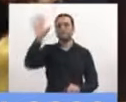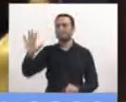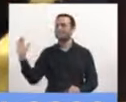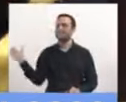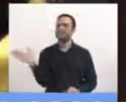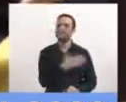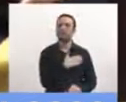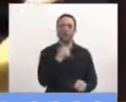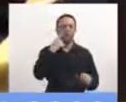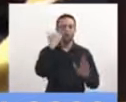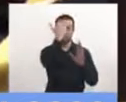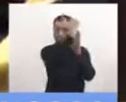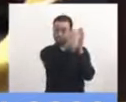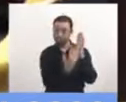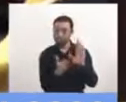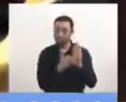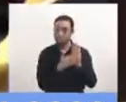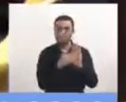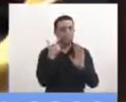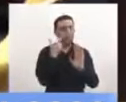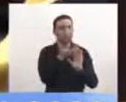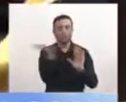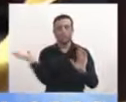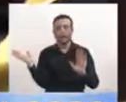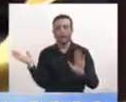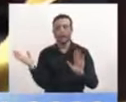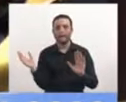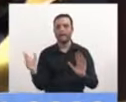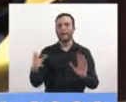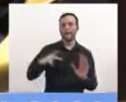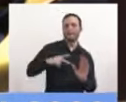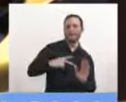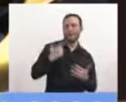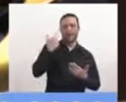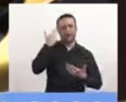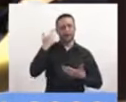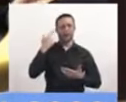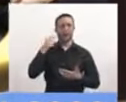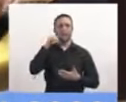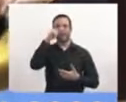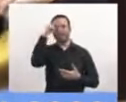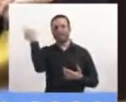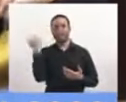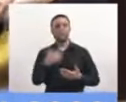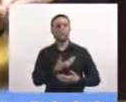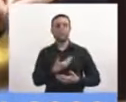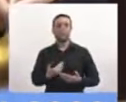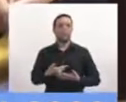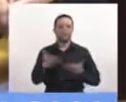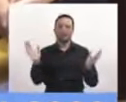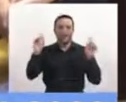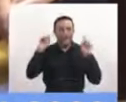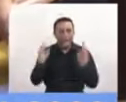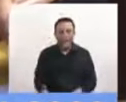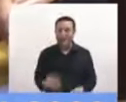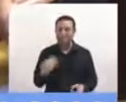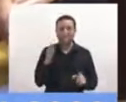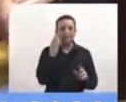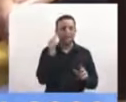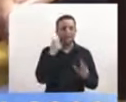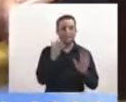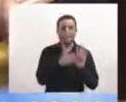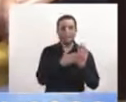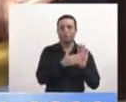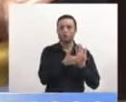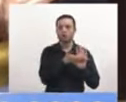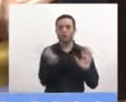los distritos, sin echar las culpas de si es el sector público o el sector privado, porque hay que hacerse cargo de los procesos. Ya explicó Quirós cómo se hace en la ciudad. Igual que hubo